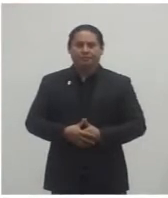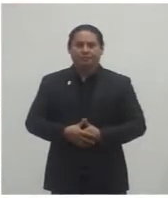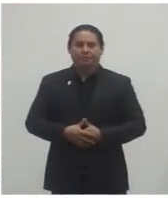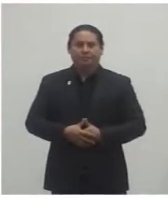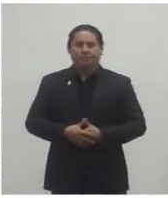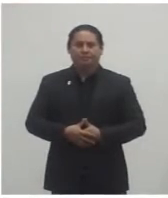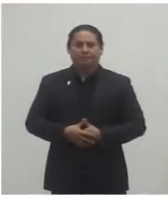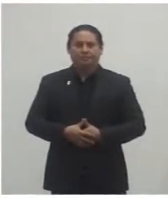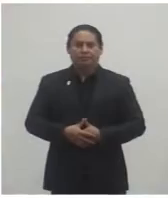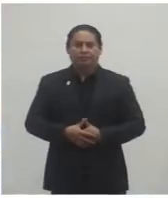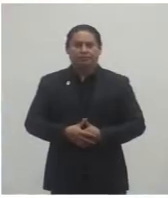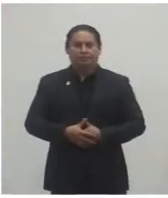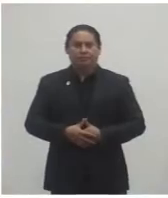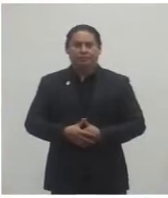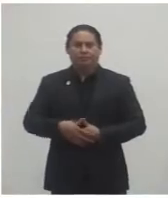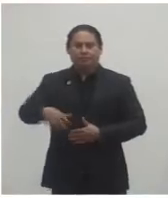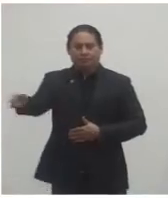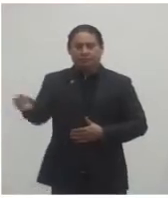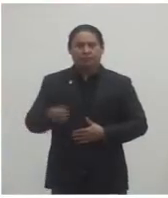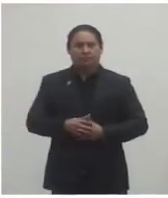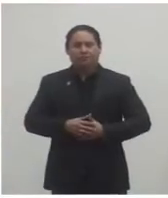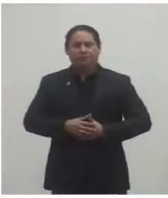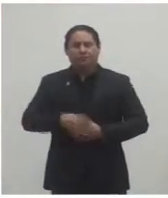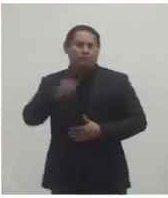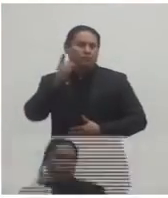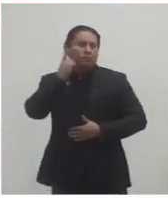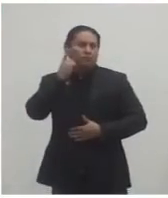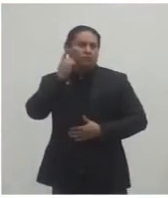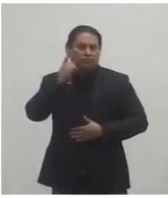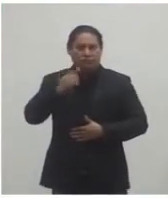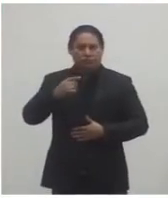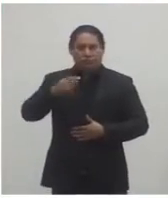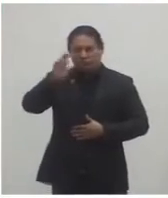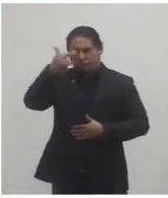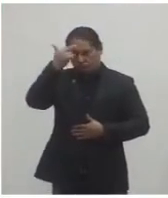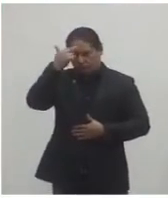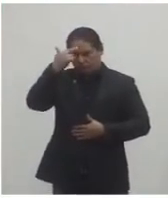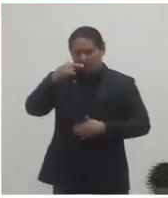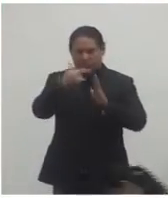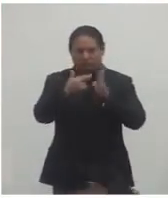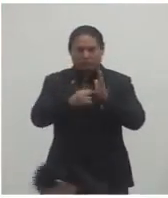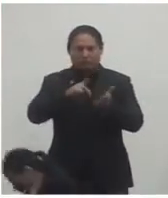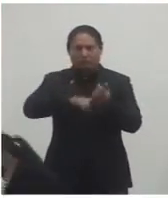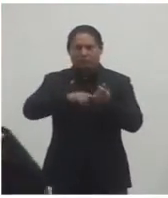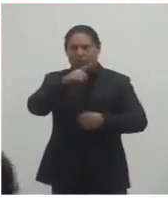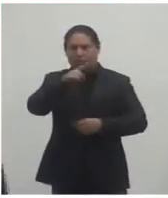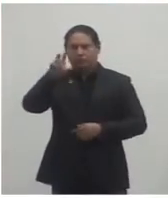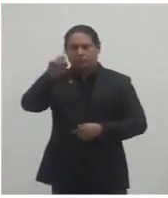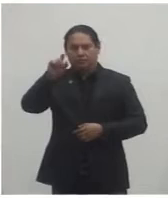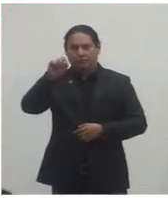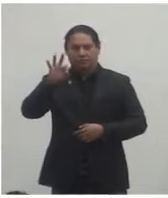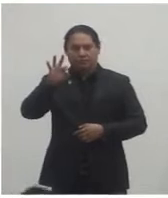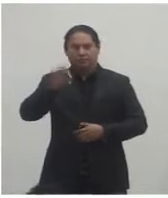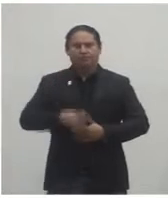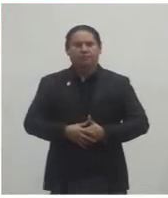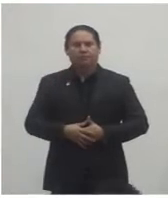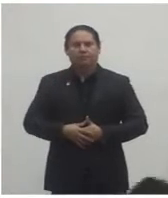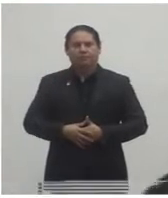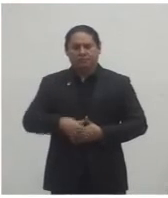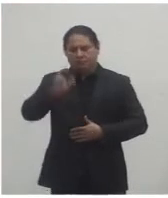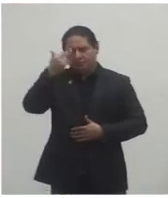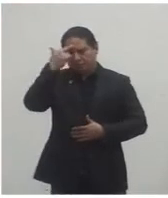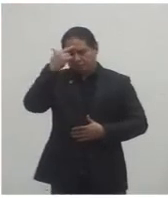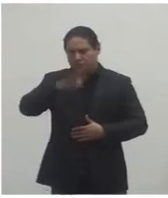Señoras y señores legisladores, con fundamento en el artículo 123 del Reglamento Interior de este Honorable Congreso, se